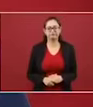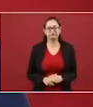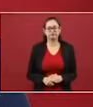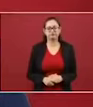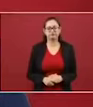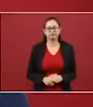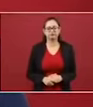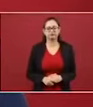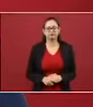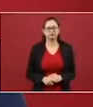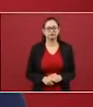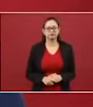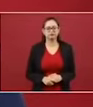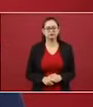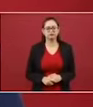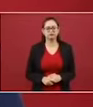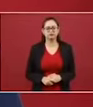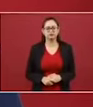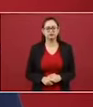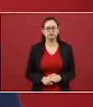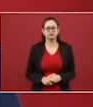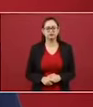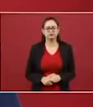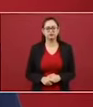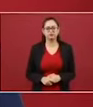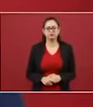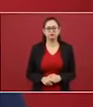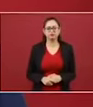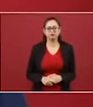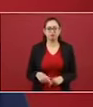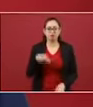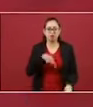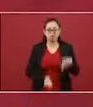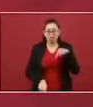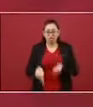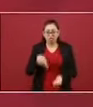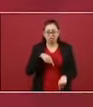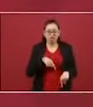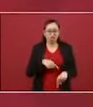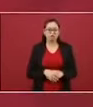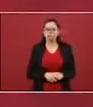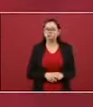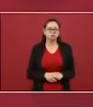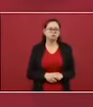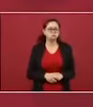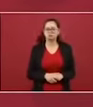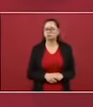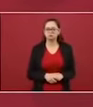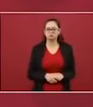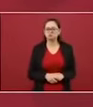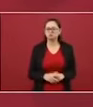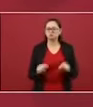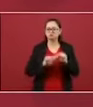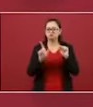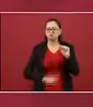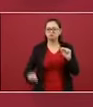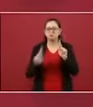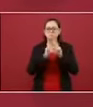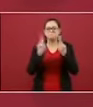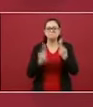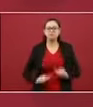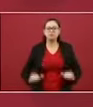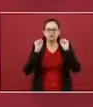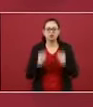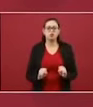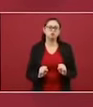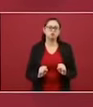No voy a echarme para atrás. Vamos a garantizar la paz y la tranquilidad en